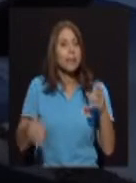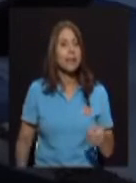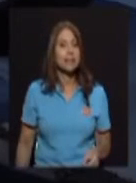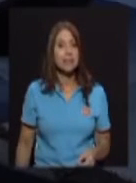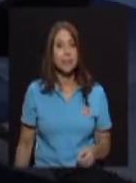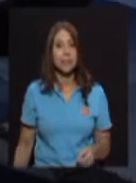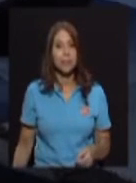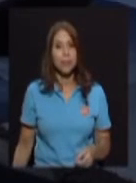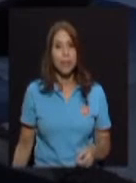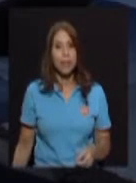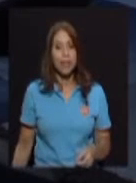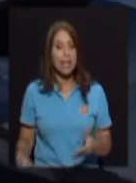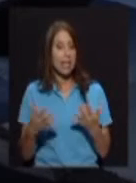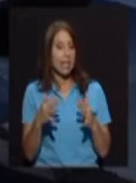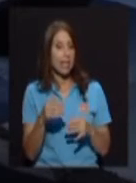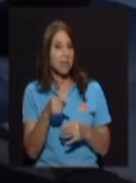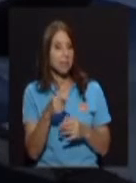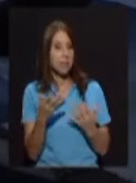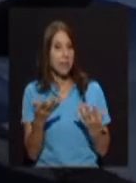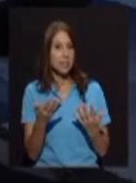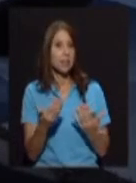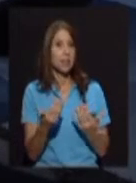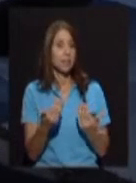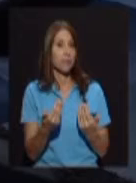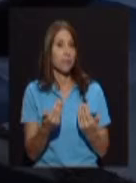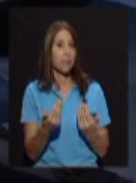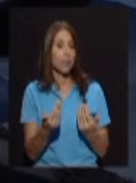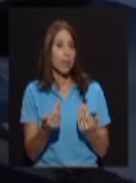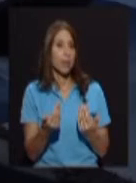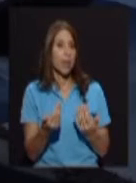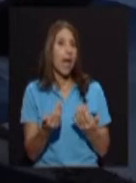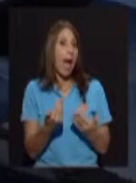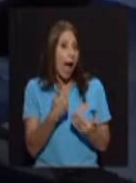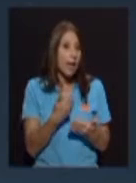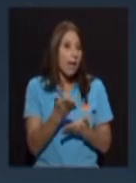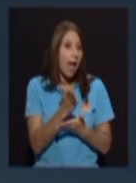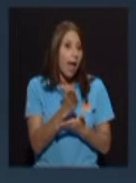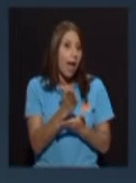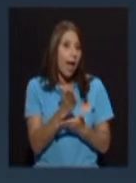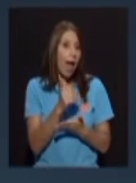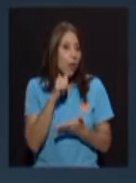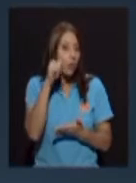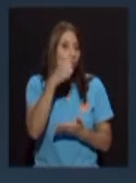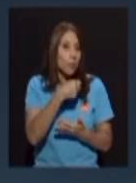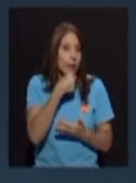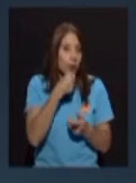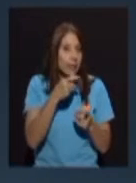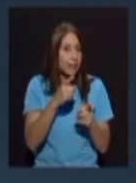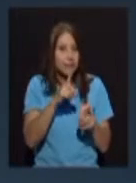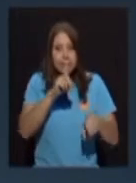Arodys, que estaría es que hay de adultos mayores a adultos mayores. Y